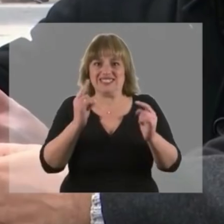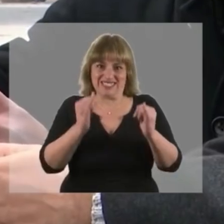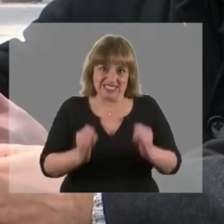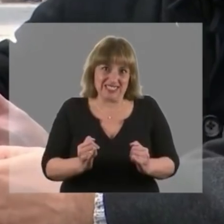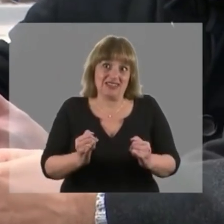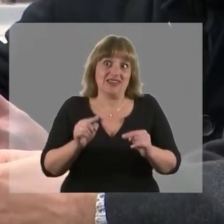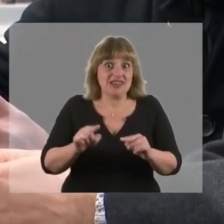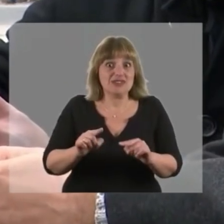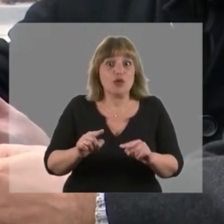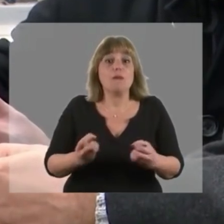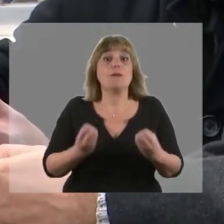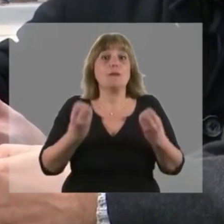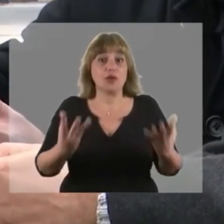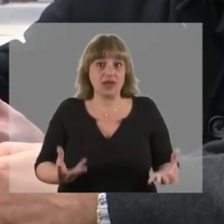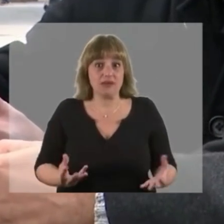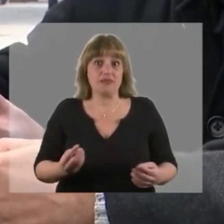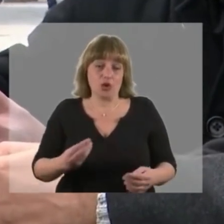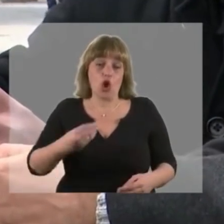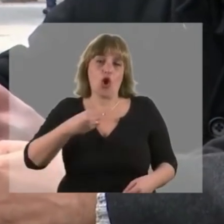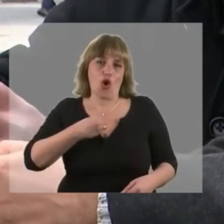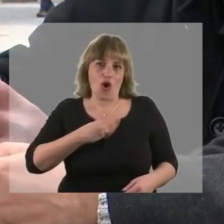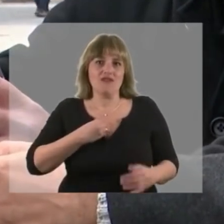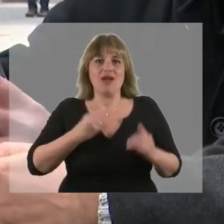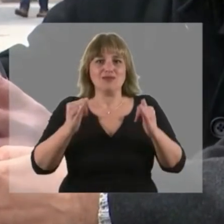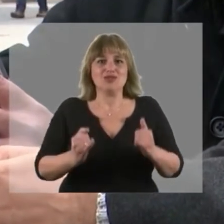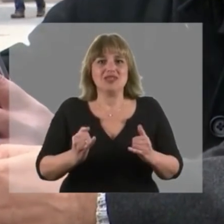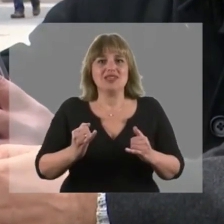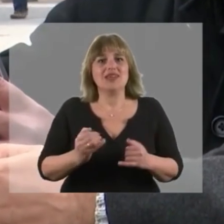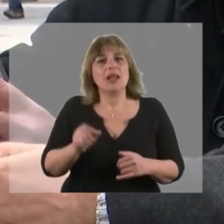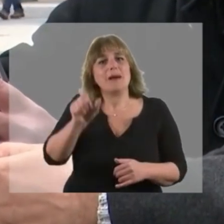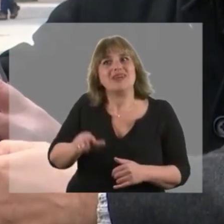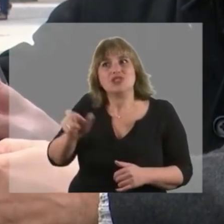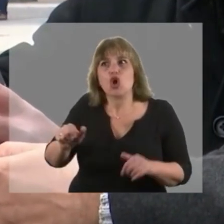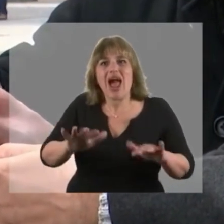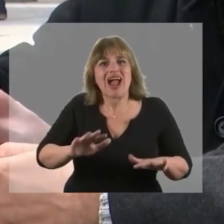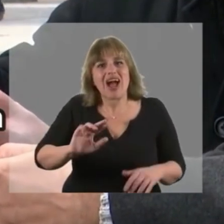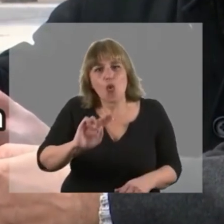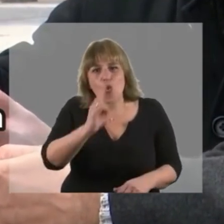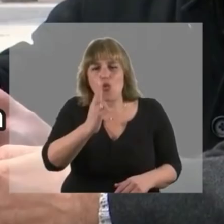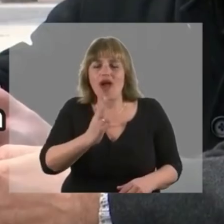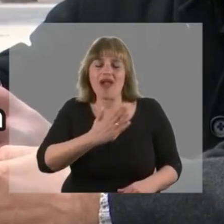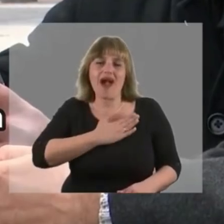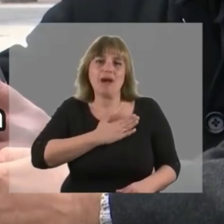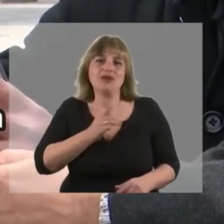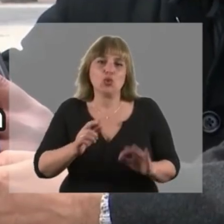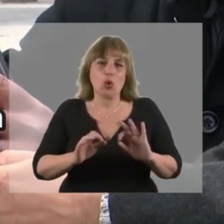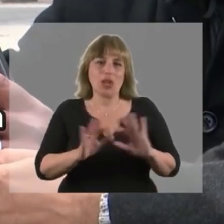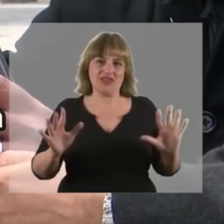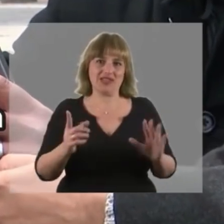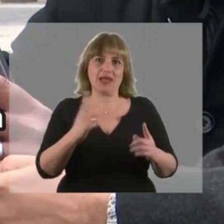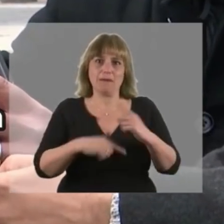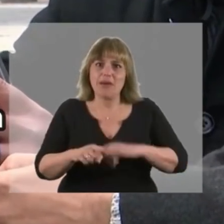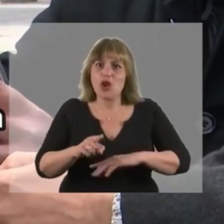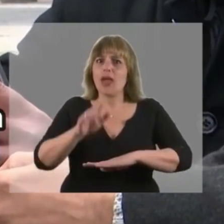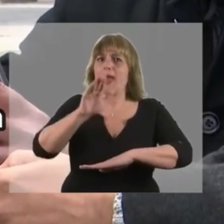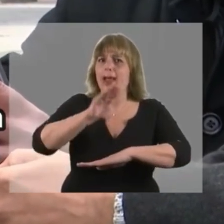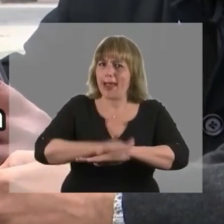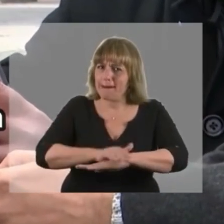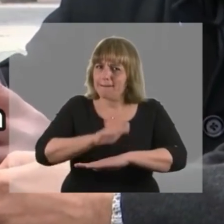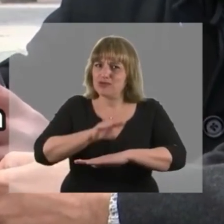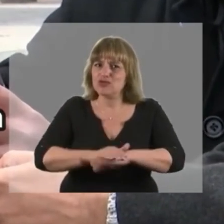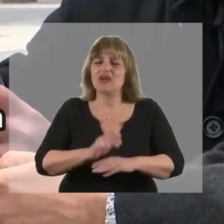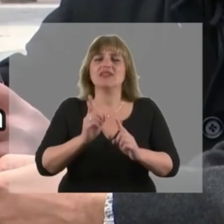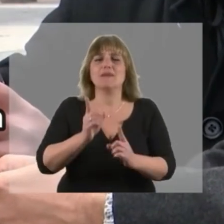se debió a una creencia de que el uruguayo es un amante de la libertad y la usa con responsabilidad y